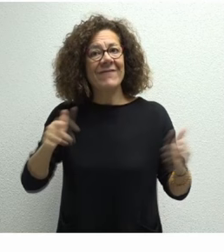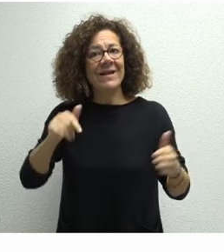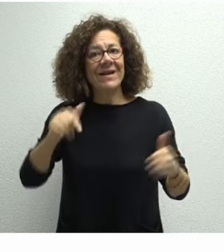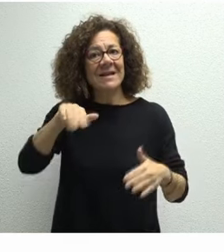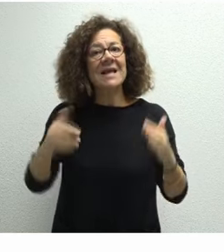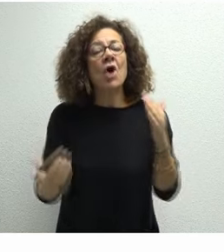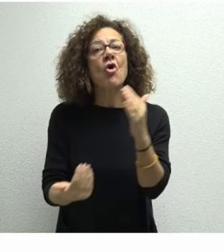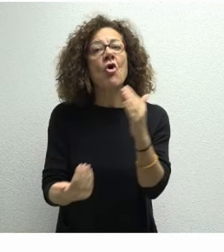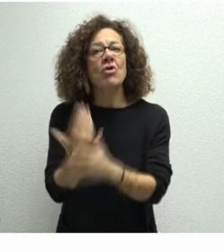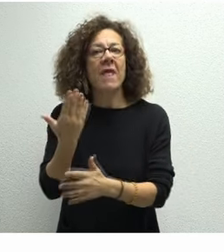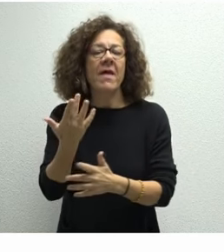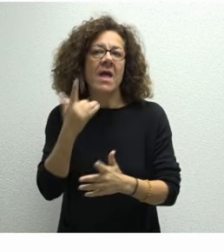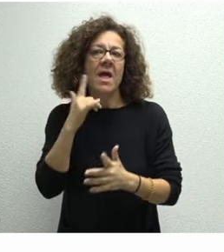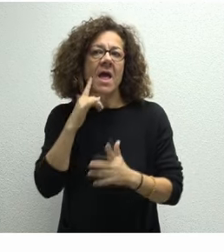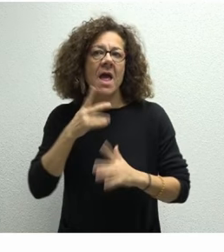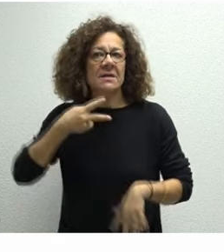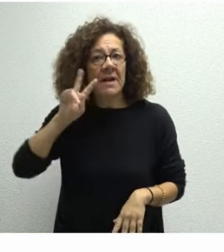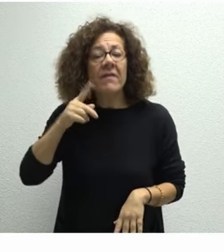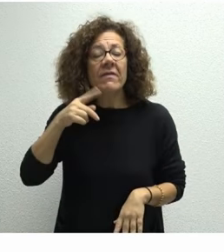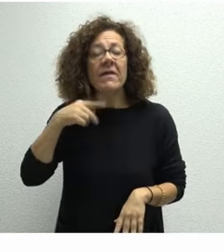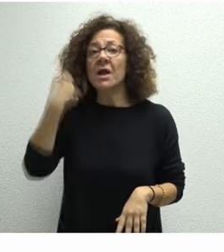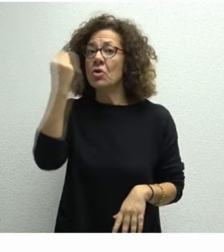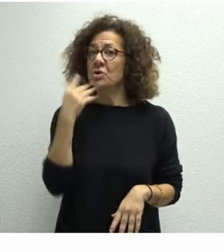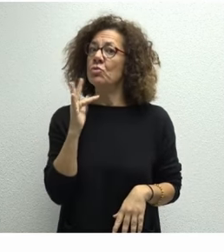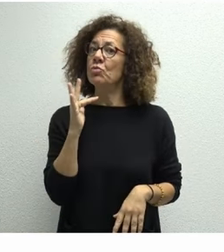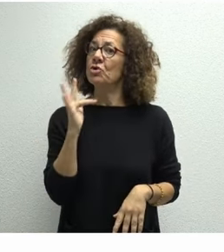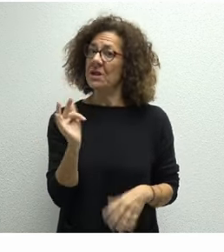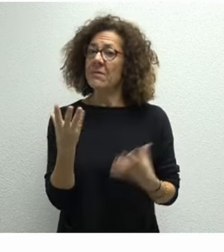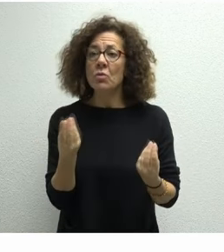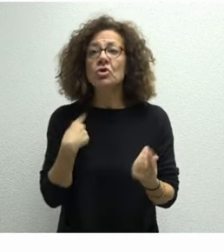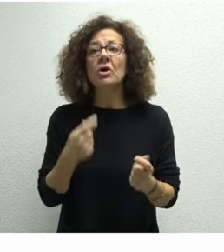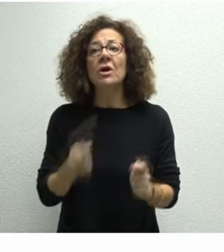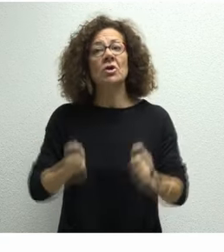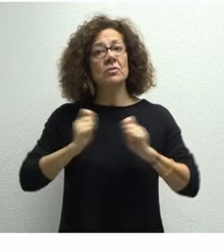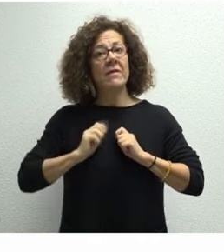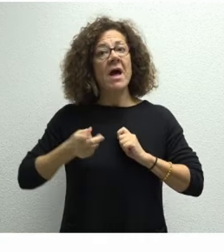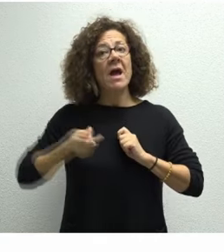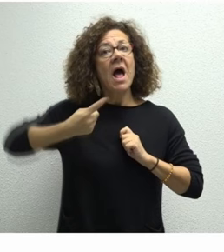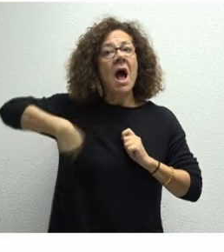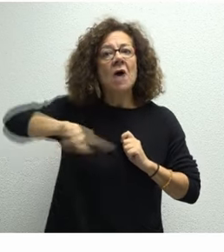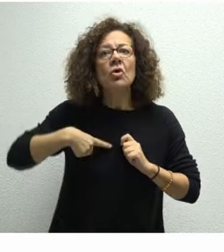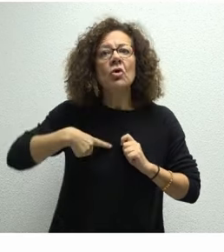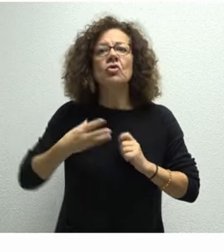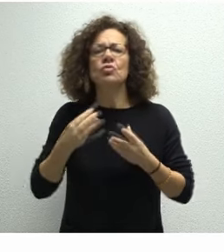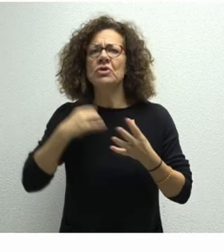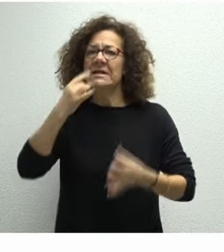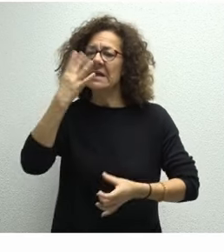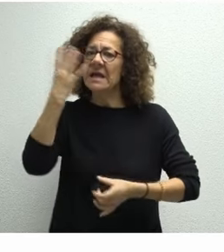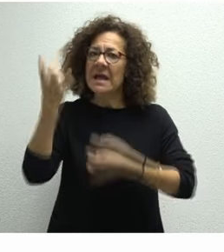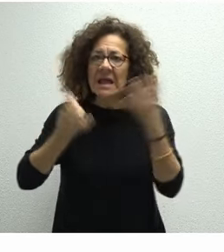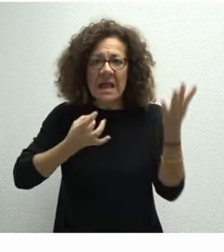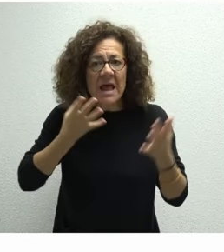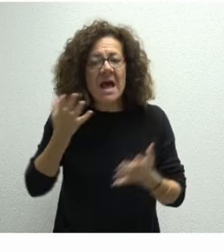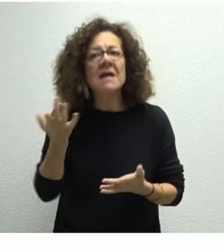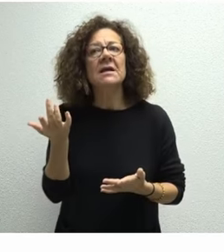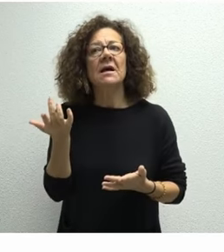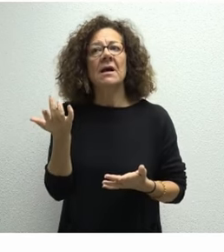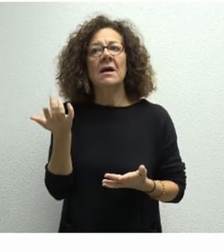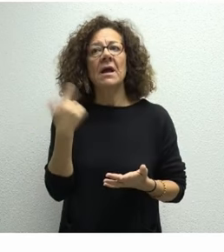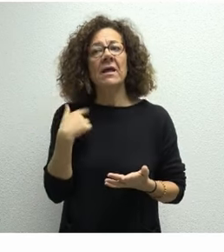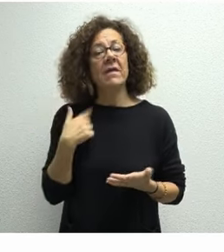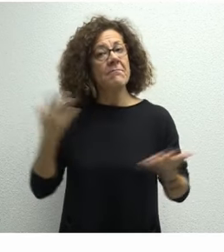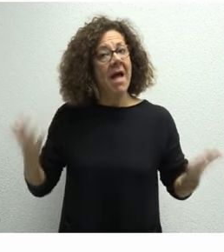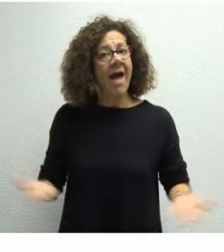esta jornada de experiencias que creo que va a ser muy positiva y que nos va a aportar a todos un montón de de ideas y y de